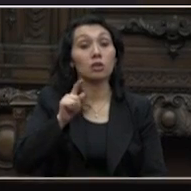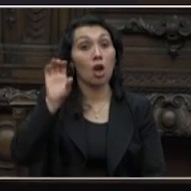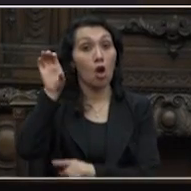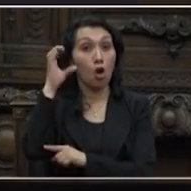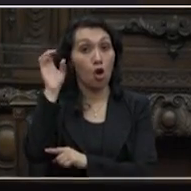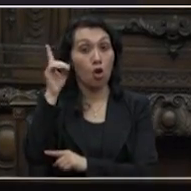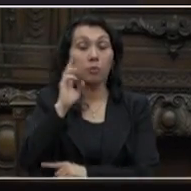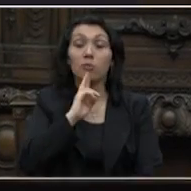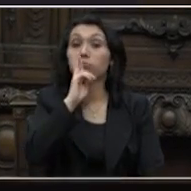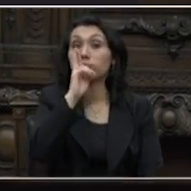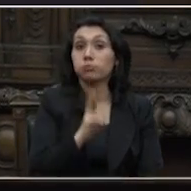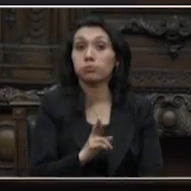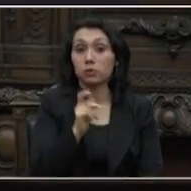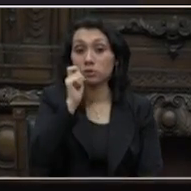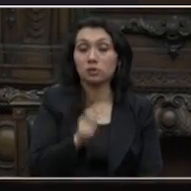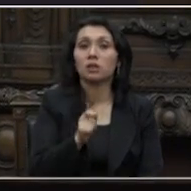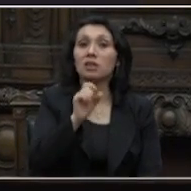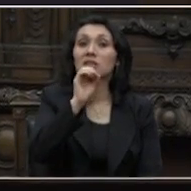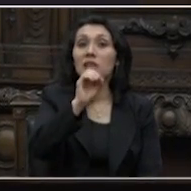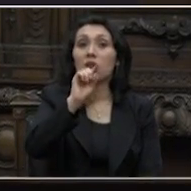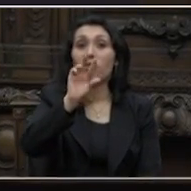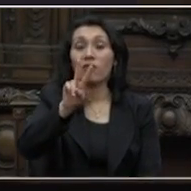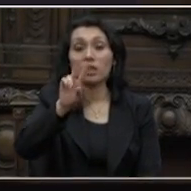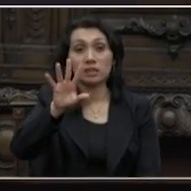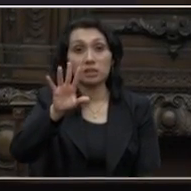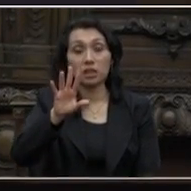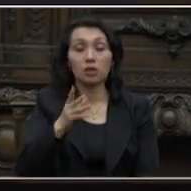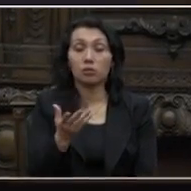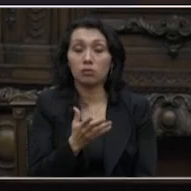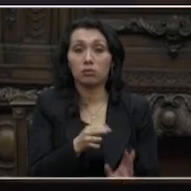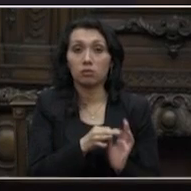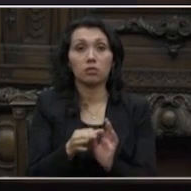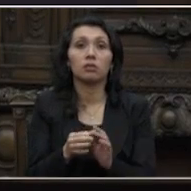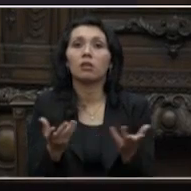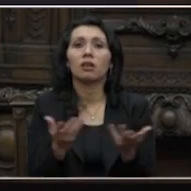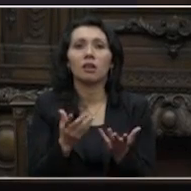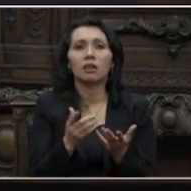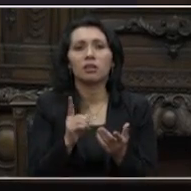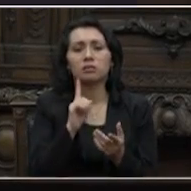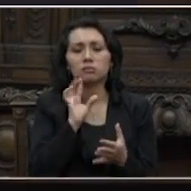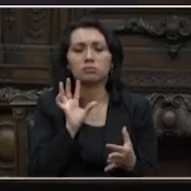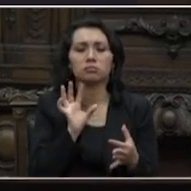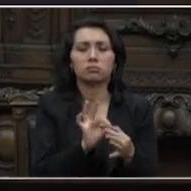en la sentencia 025, ¿cierto?, que tiene que ver con